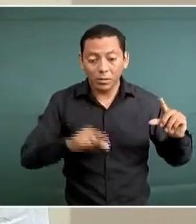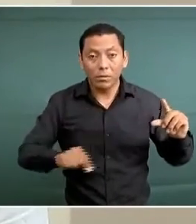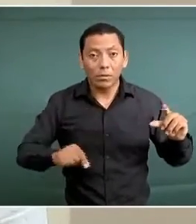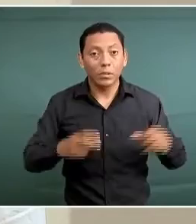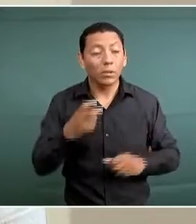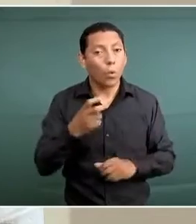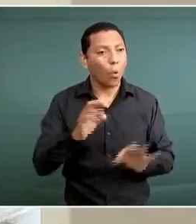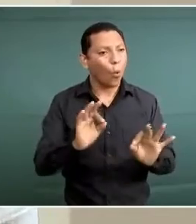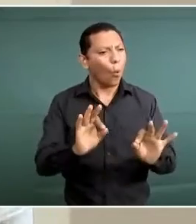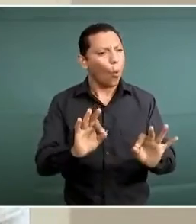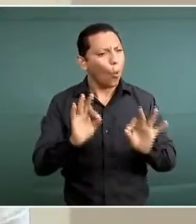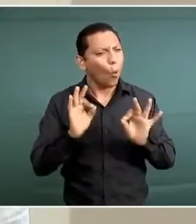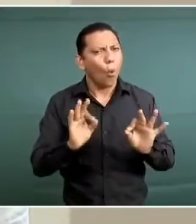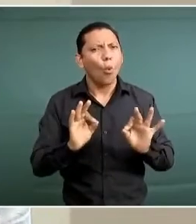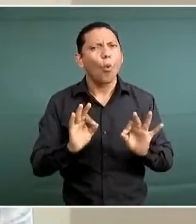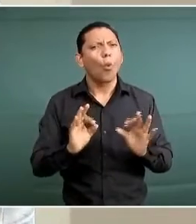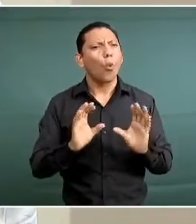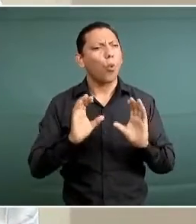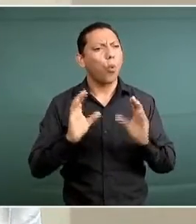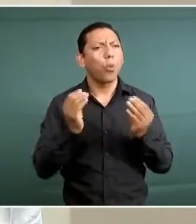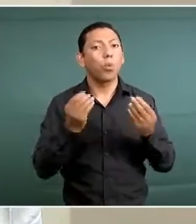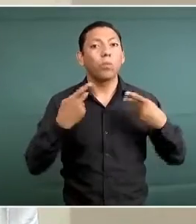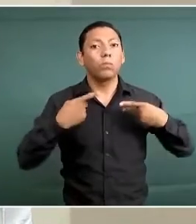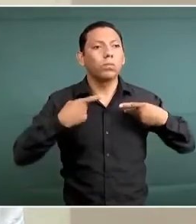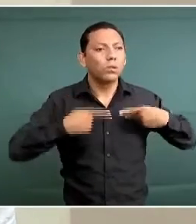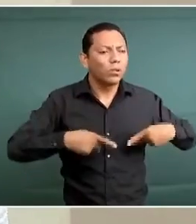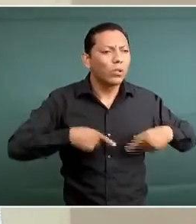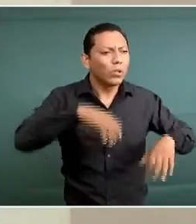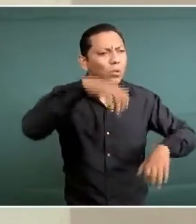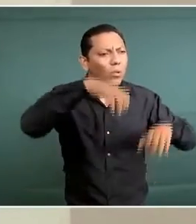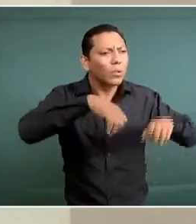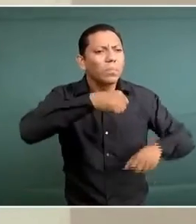excepcional el cuidado a los adultos mayores,